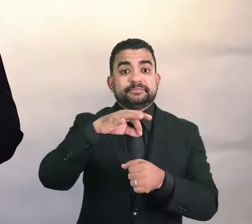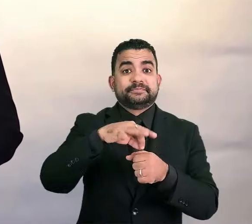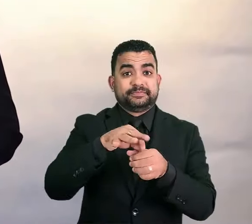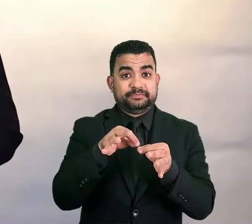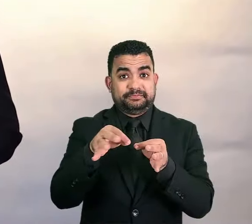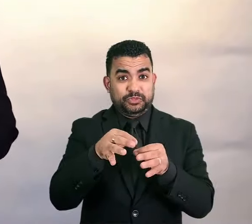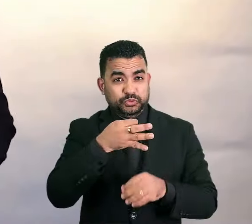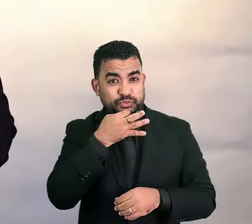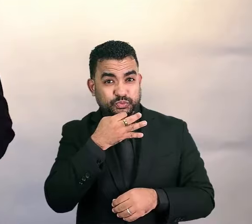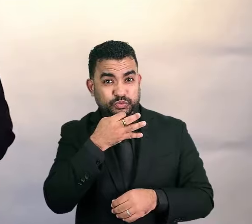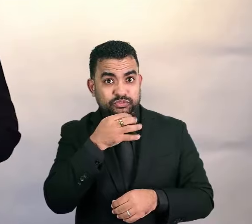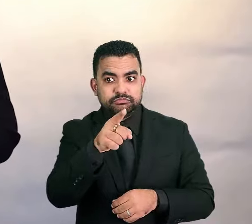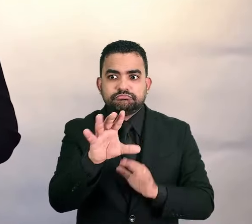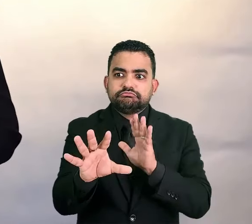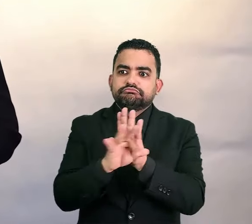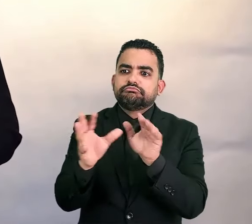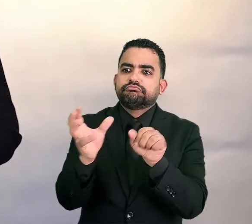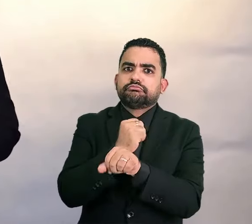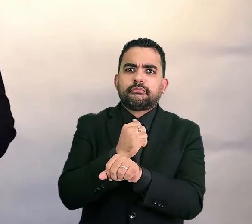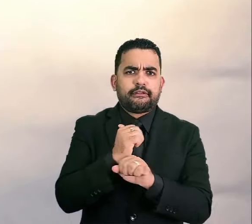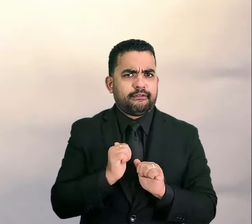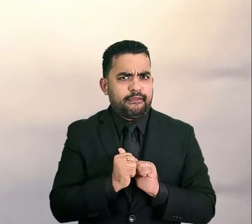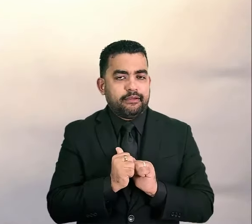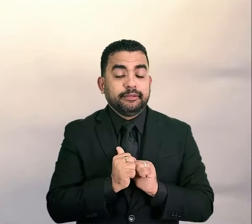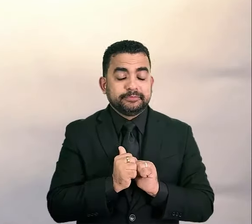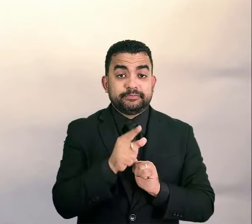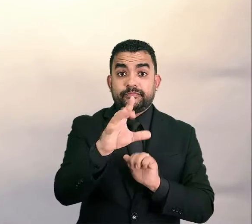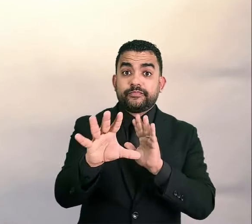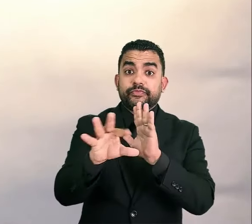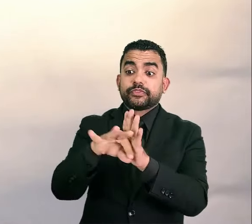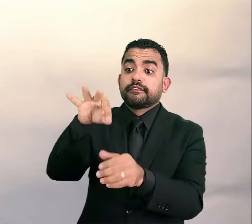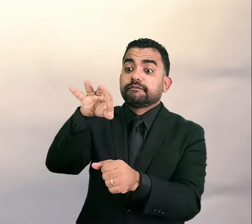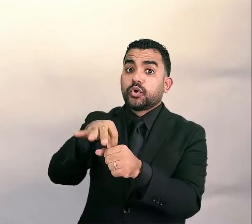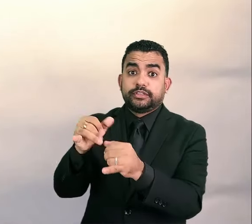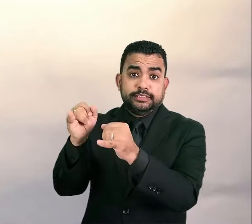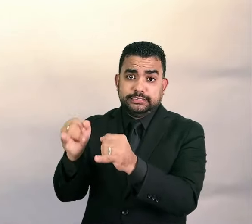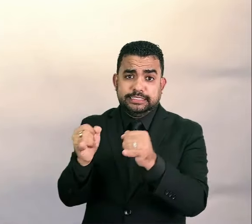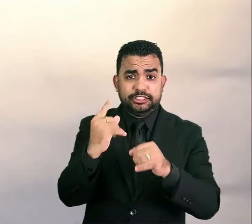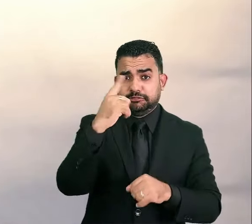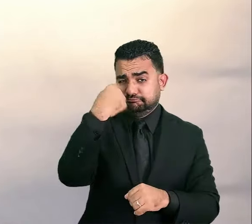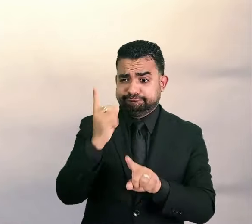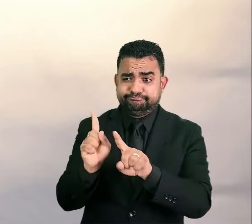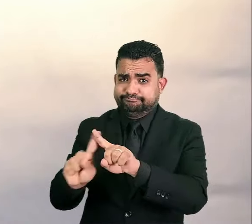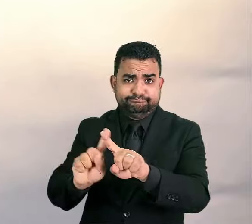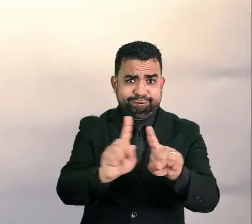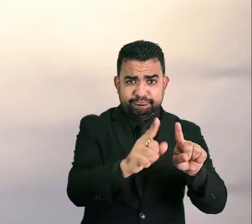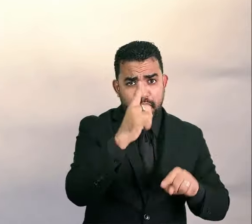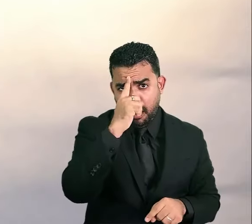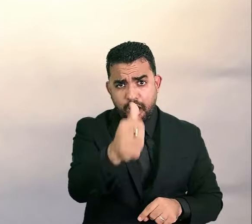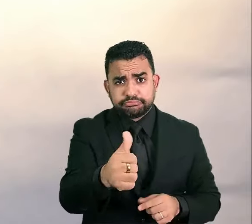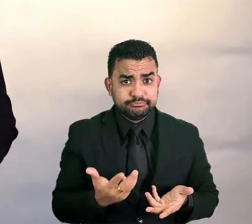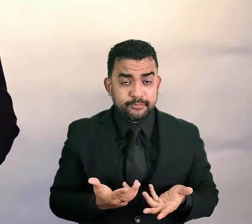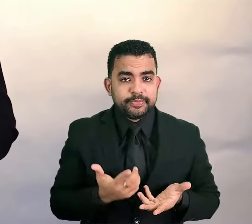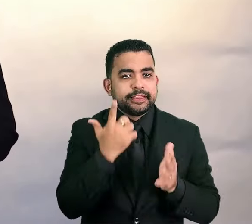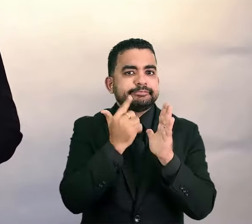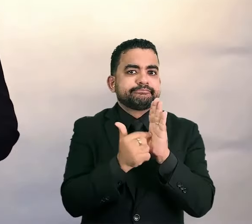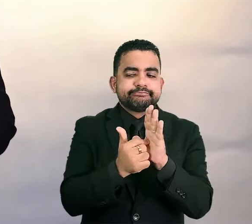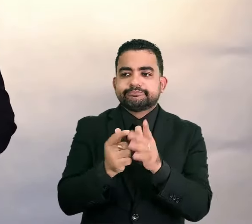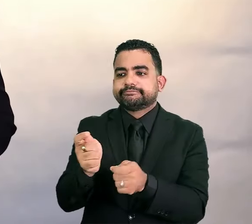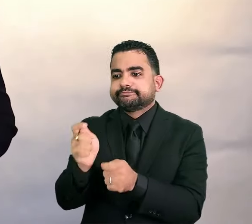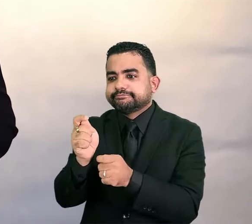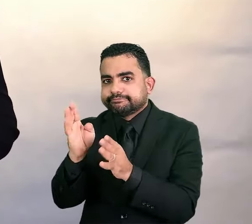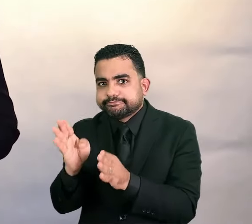las elecciones municipales hay reglas para el sufragio. Tienes la libertad de votar por candidaturas individuales en cada nivel de elección, lo que